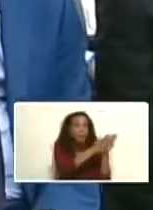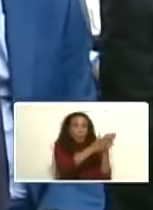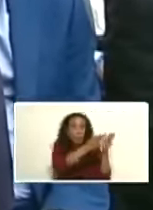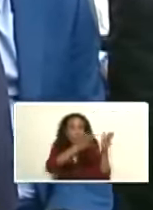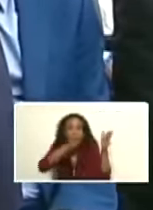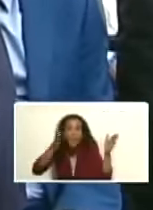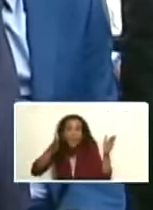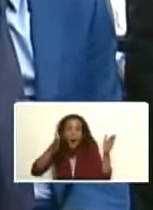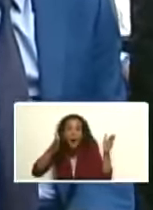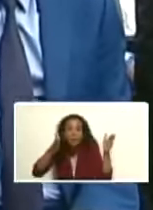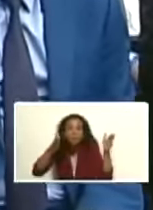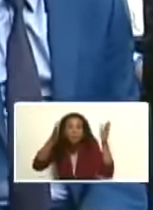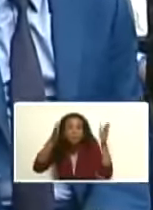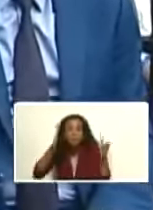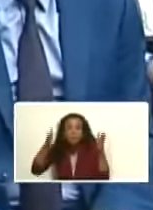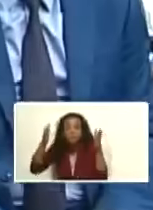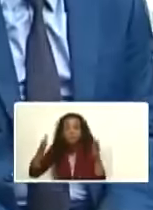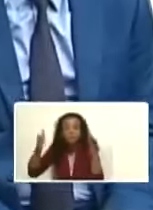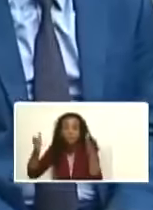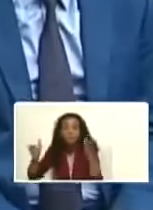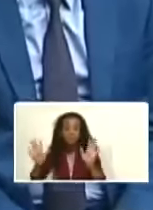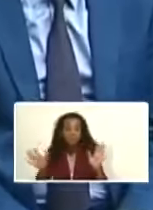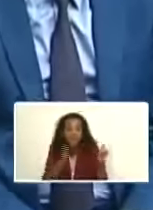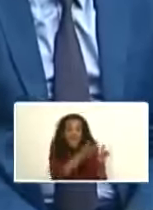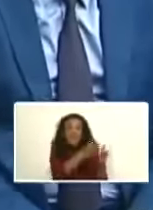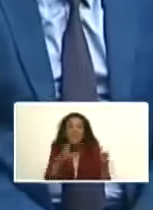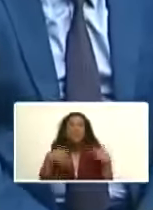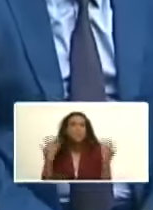parte, 2022, 2023,